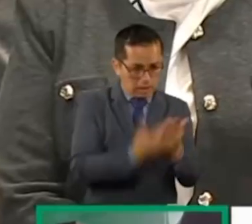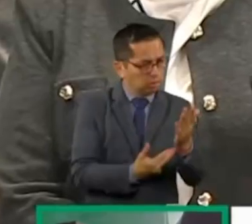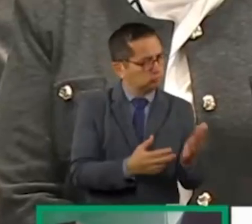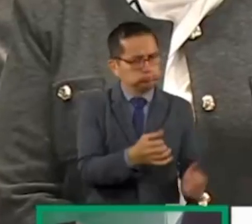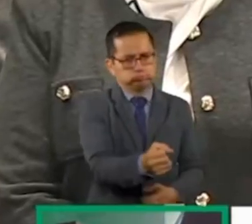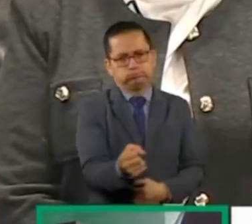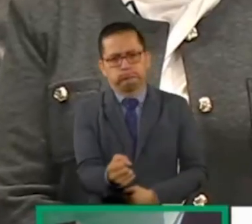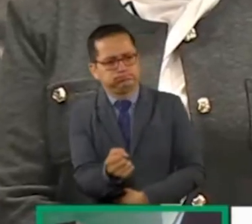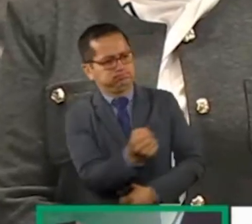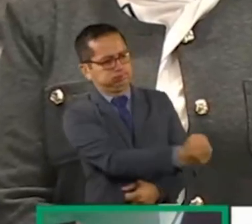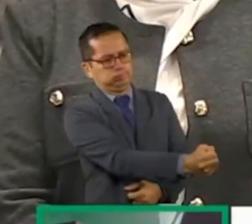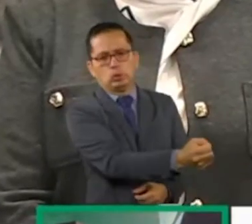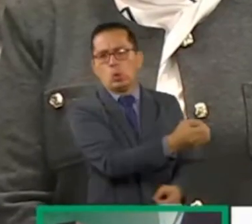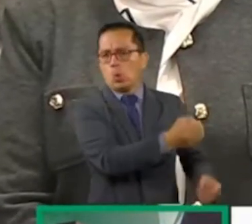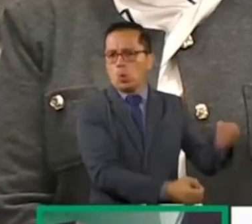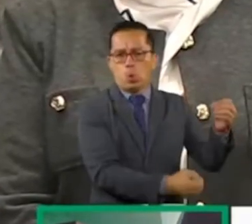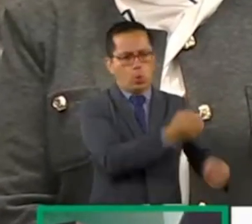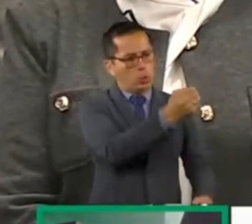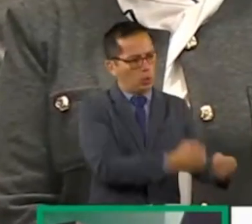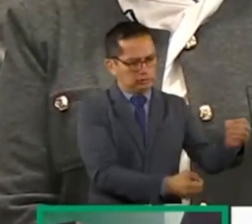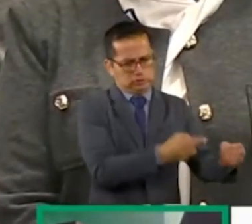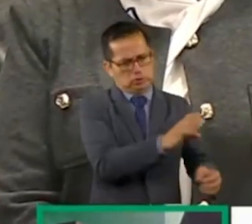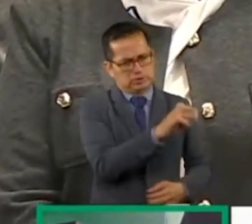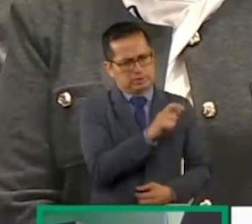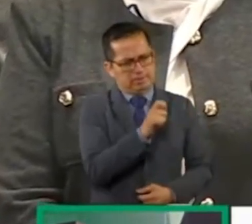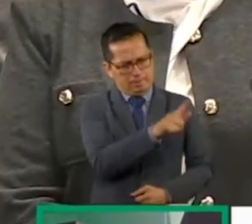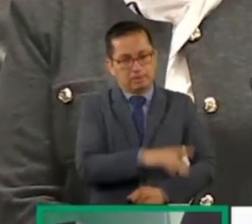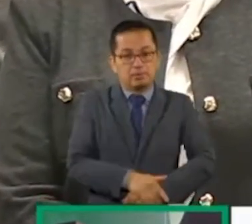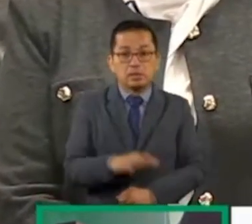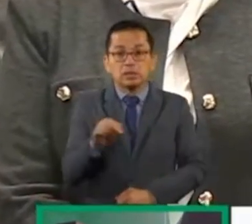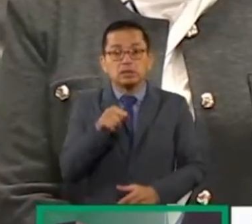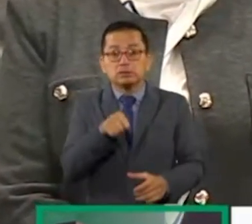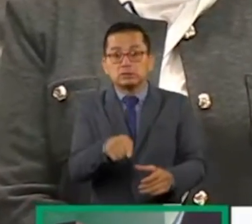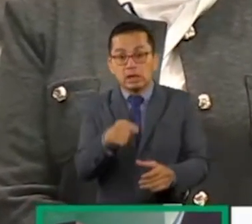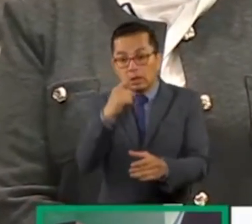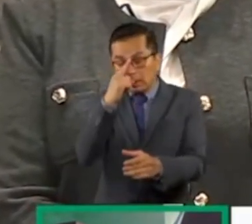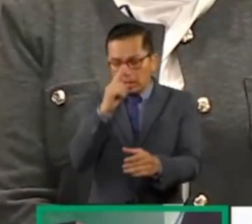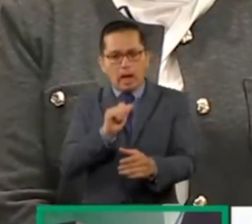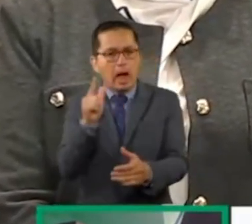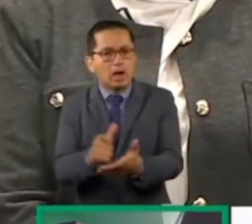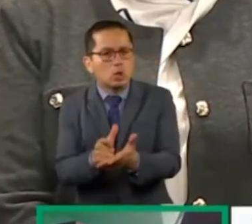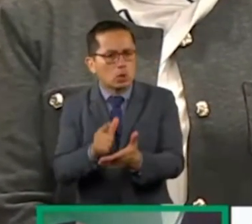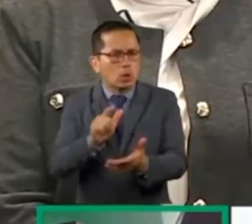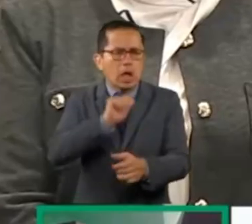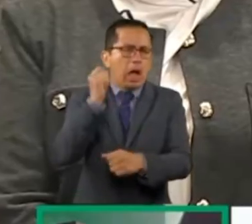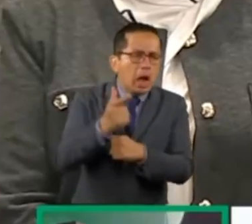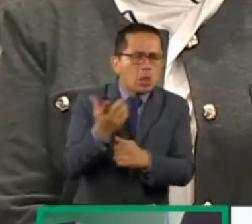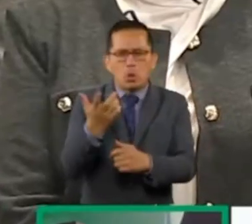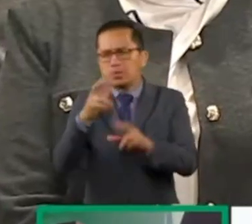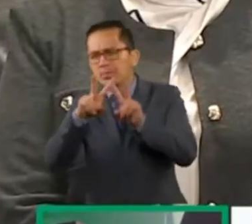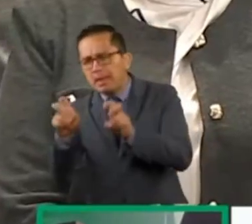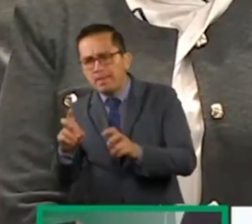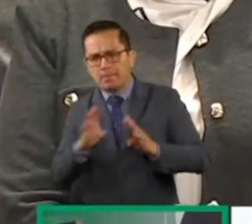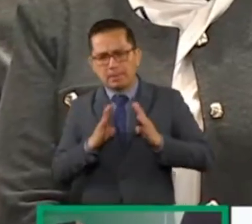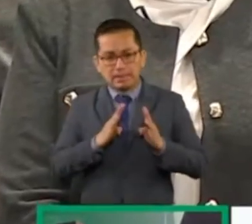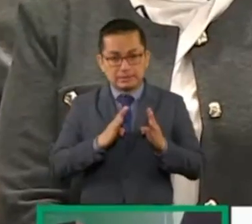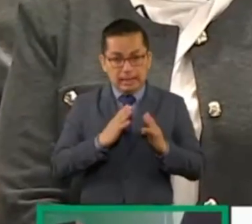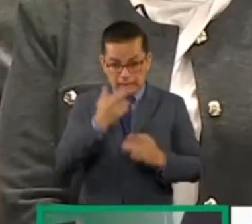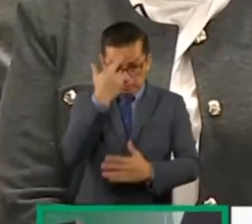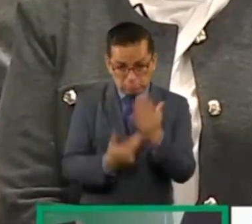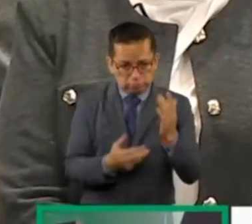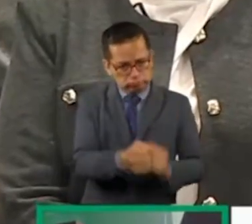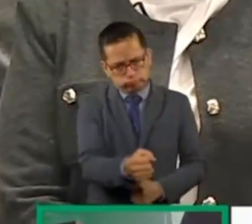civiles, mientras que si se trata de una falta castrense, será una falta sancionada en los